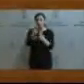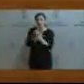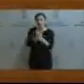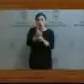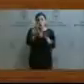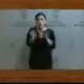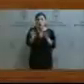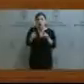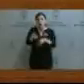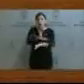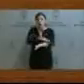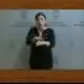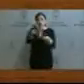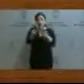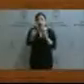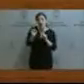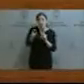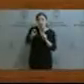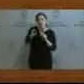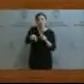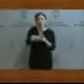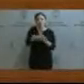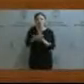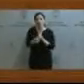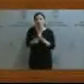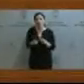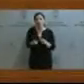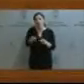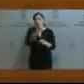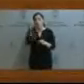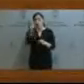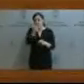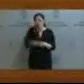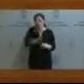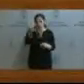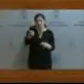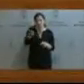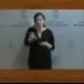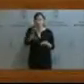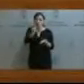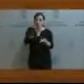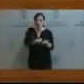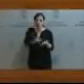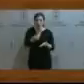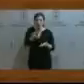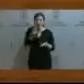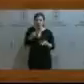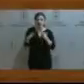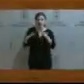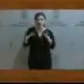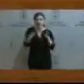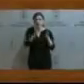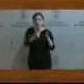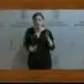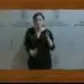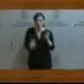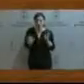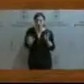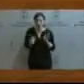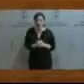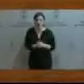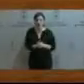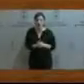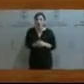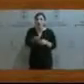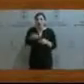Administración asturiana y que aumenta las sospechas a las que me referí al principio, de contrataciones temporales y eventualidades que son más convenientes.